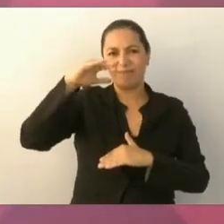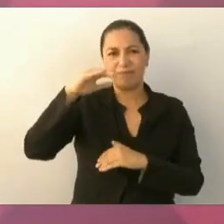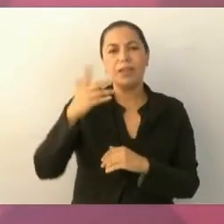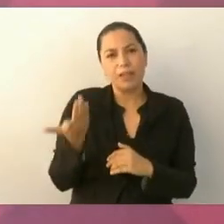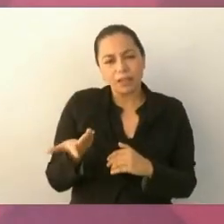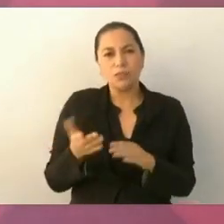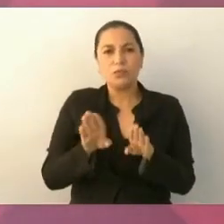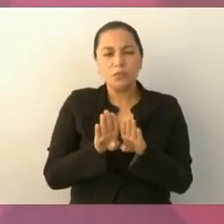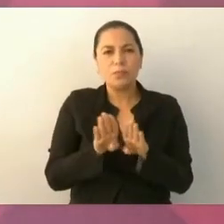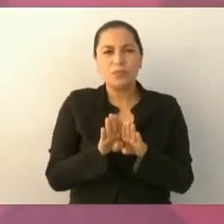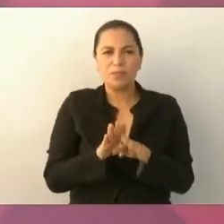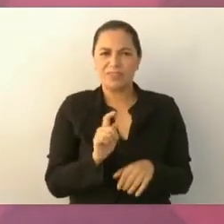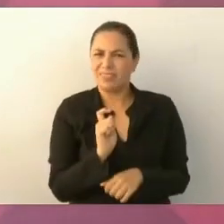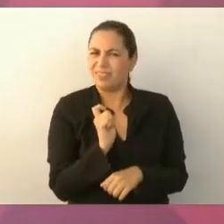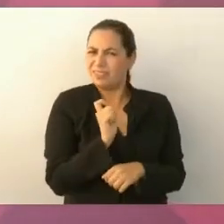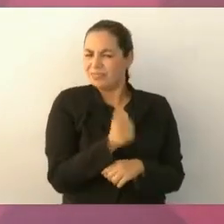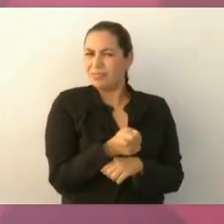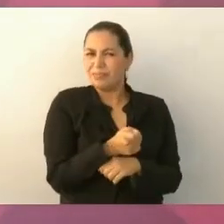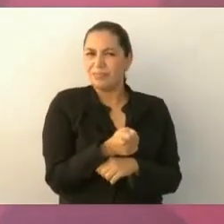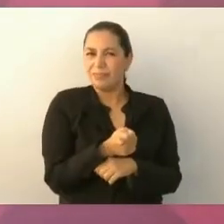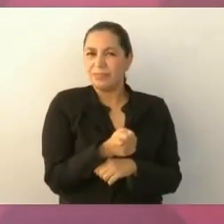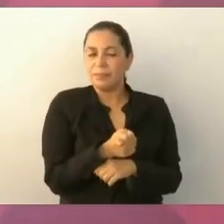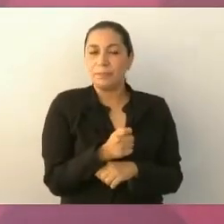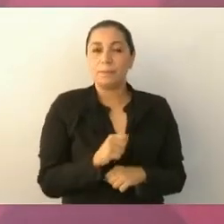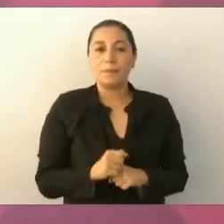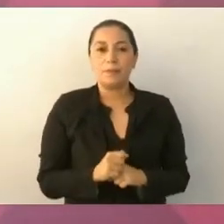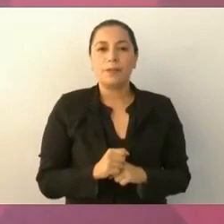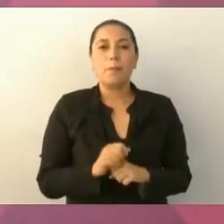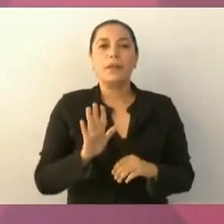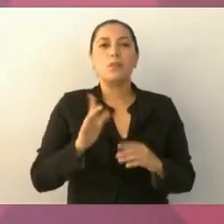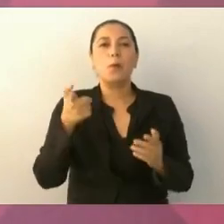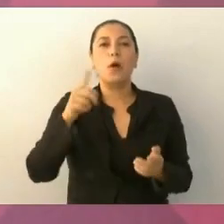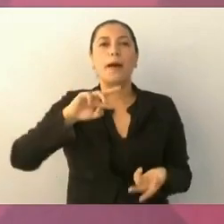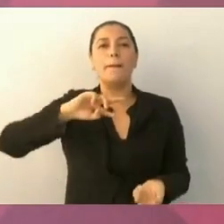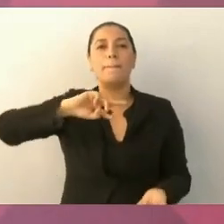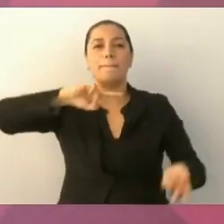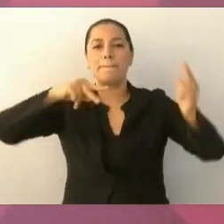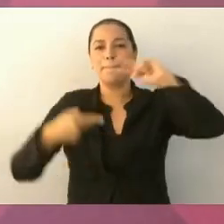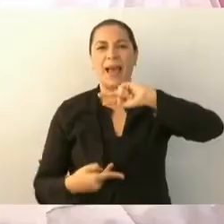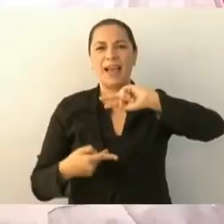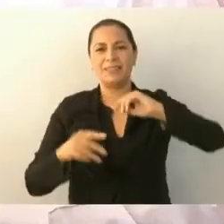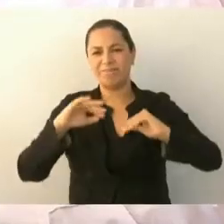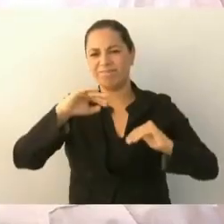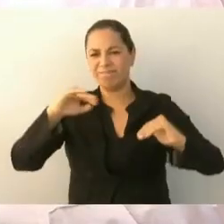que no significa abajo los de arriba,